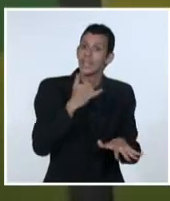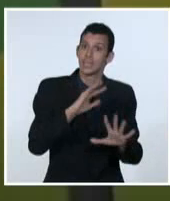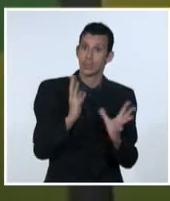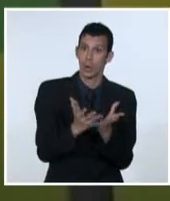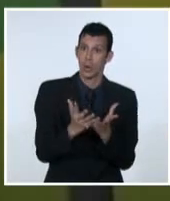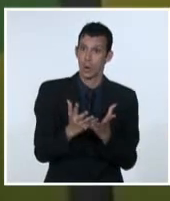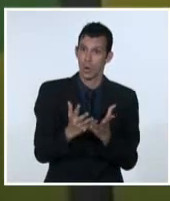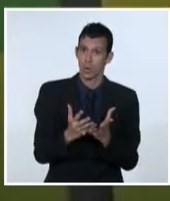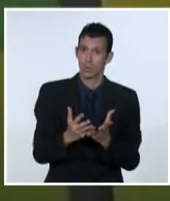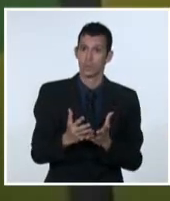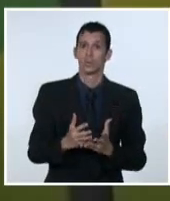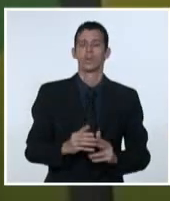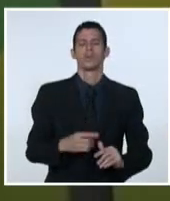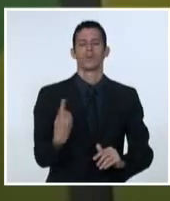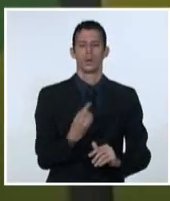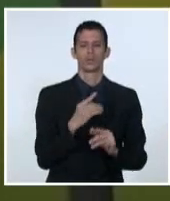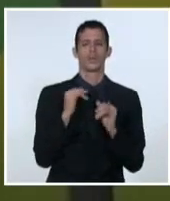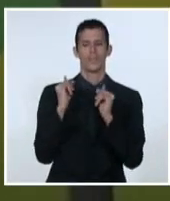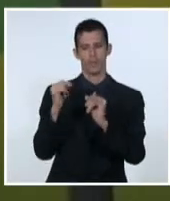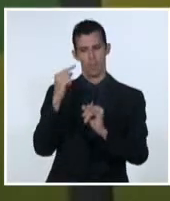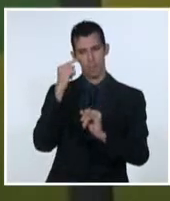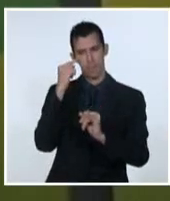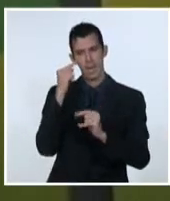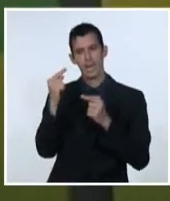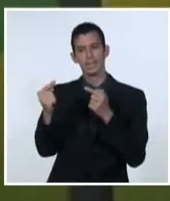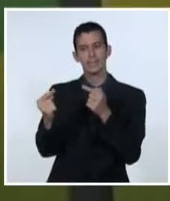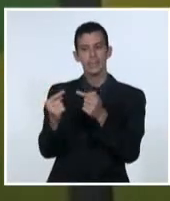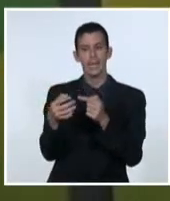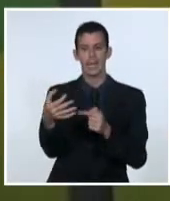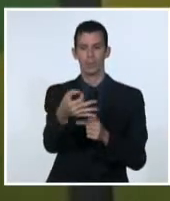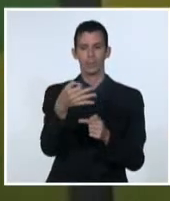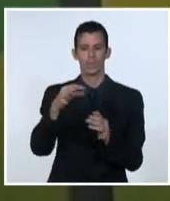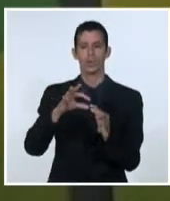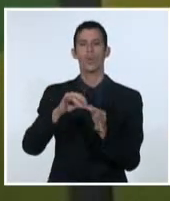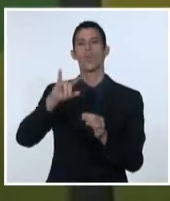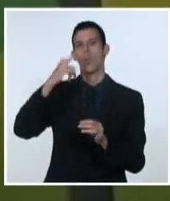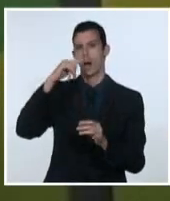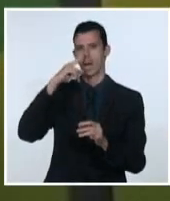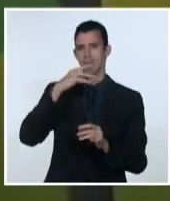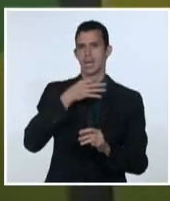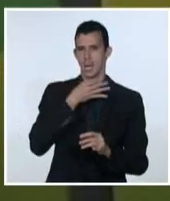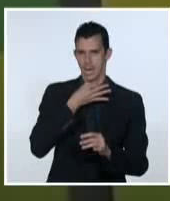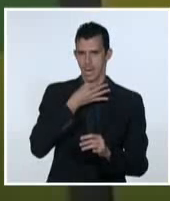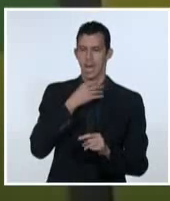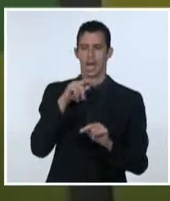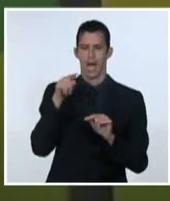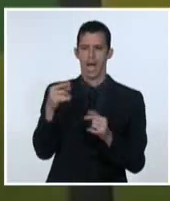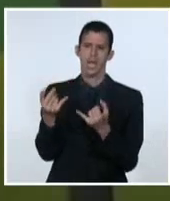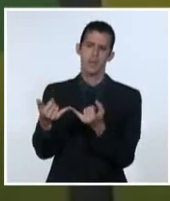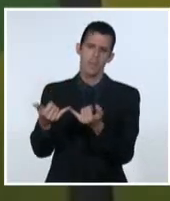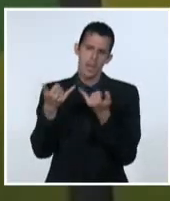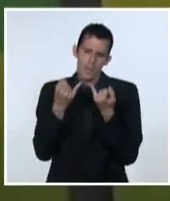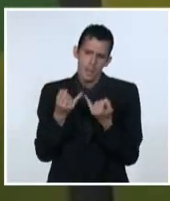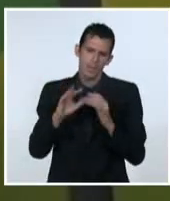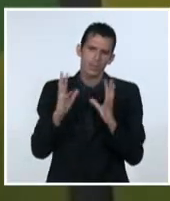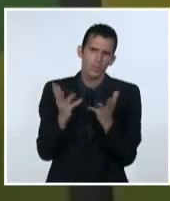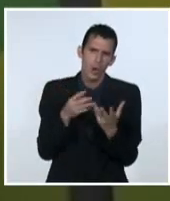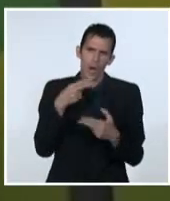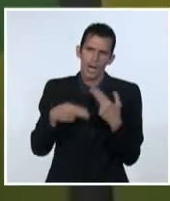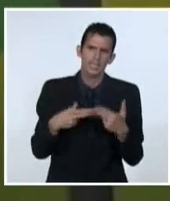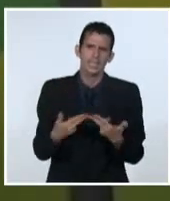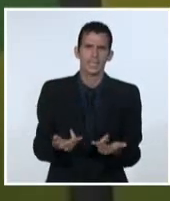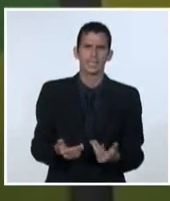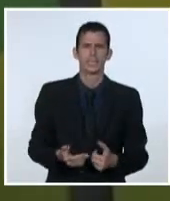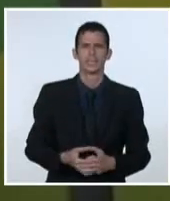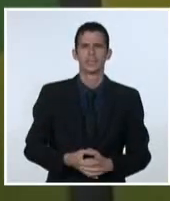varios días de acceso y por ello Es que establecemos contacto telefónicos con yanelquis Fuentes Ramos presidente de la asamblea